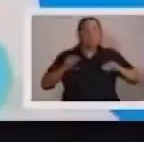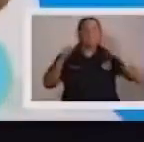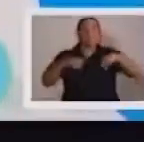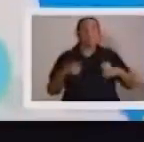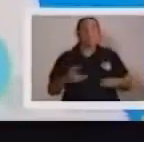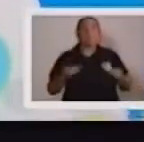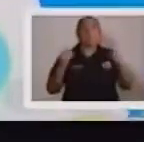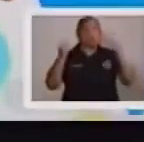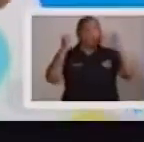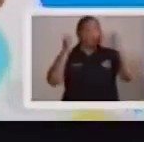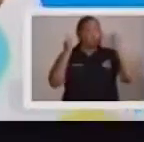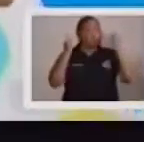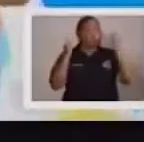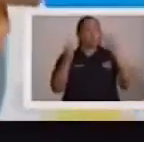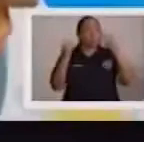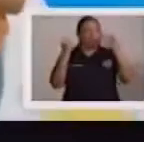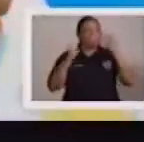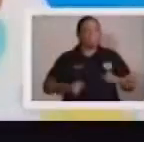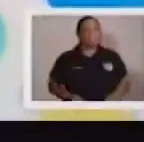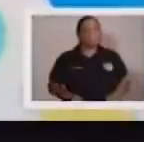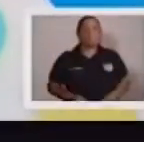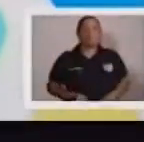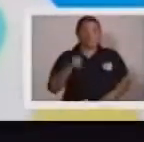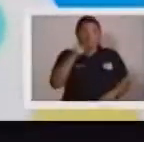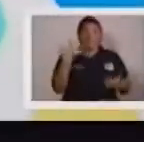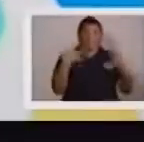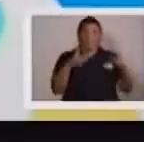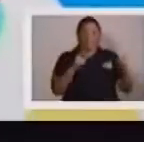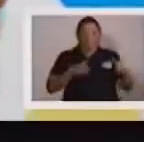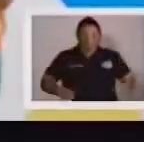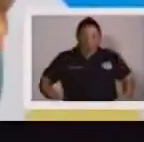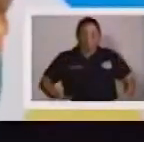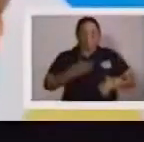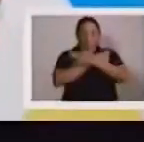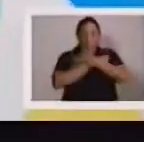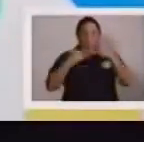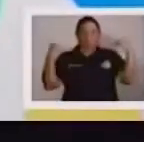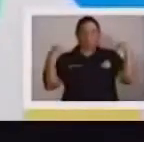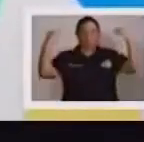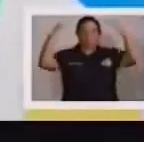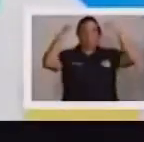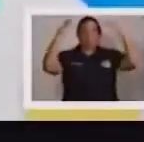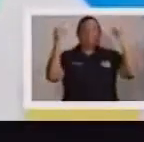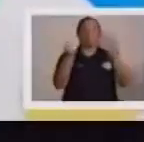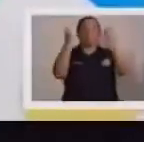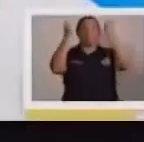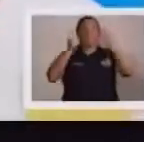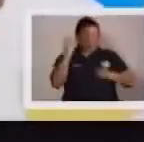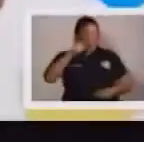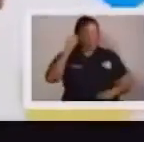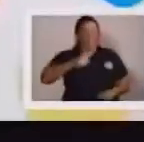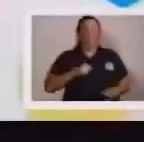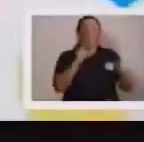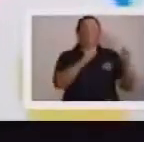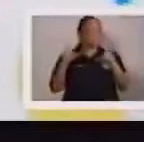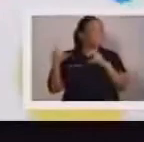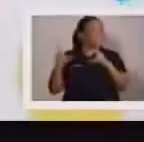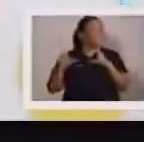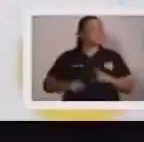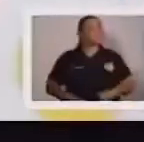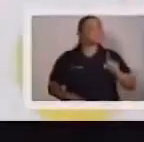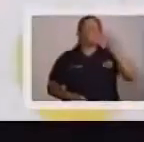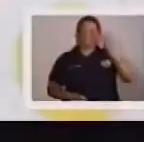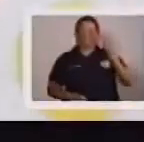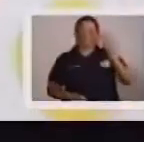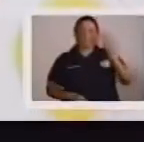a chasquear los dedos. Muy bien. Ustedes inténtenlo, si no pueden, sigan intentándolo, aunque sea nada más así. ¿Listos? A la 1,